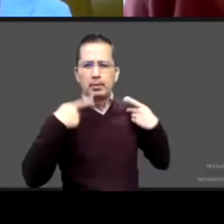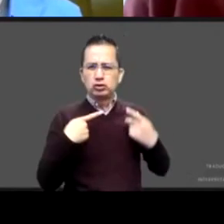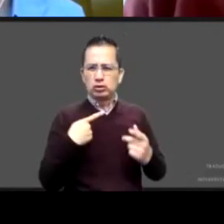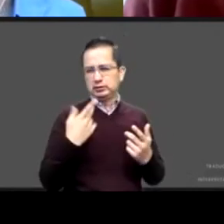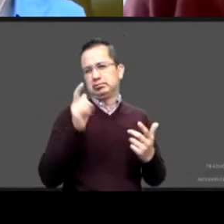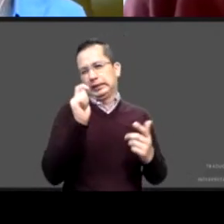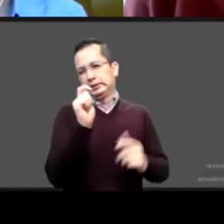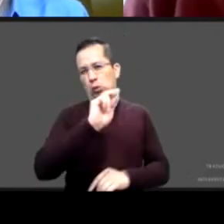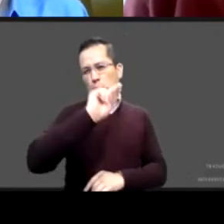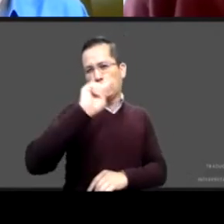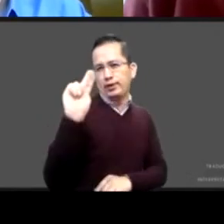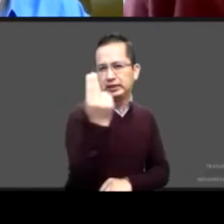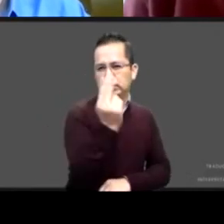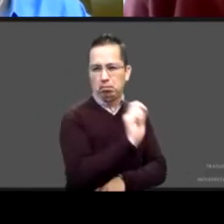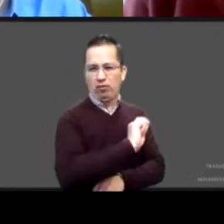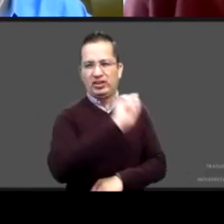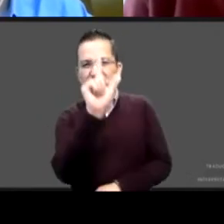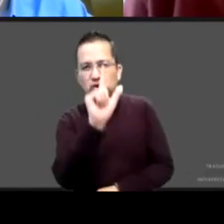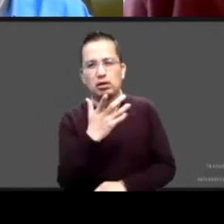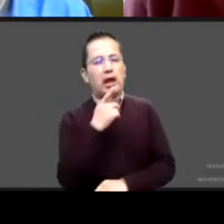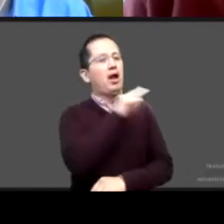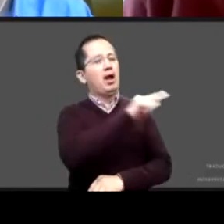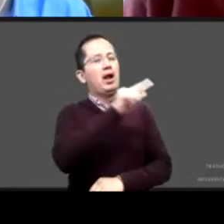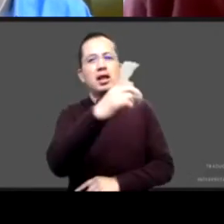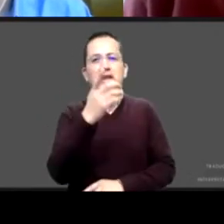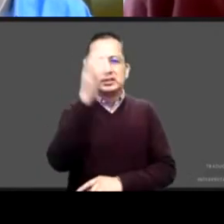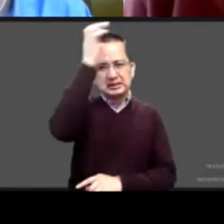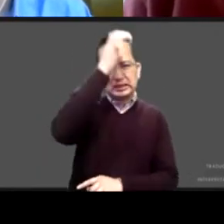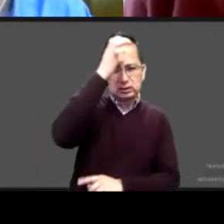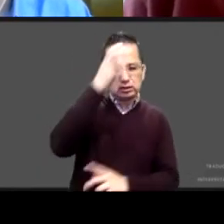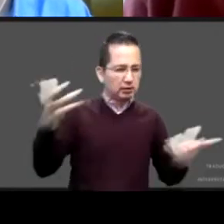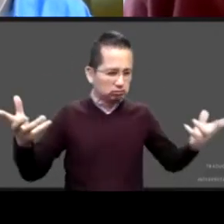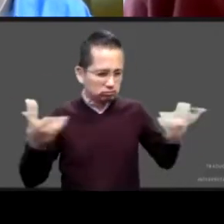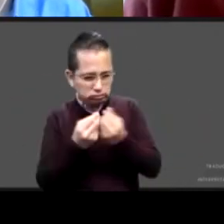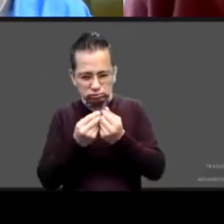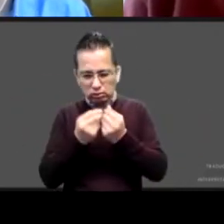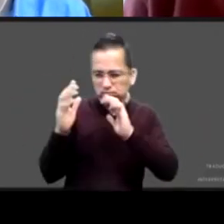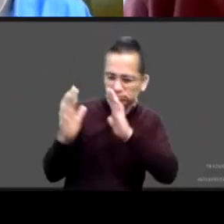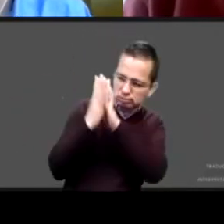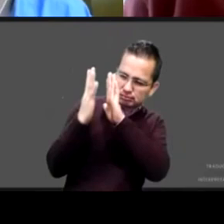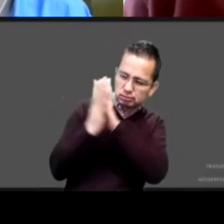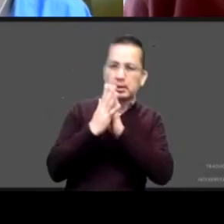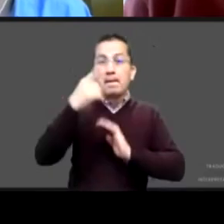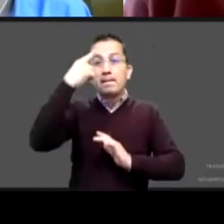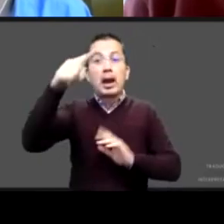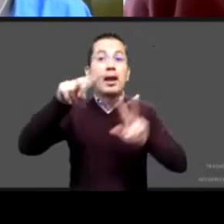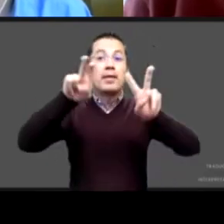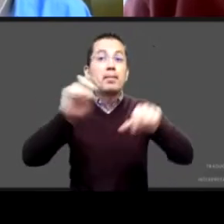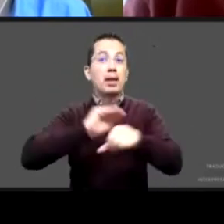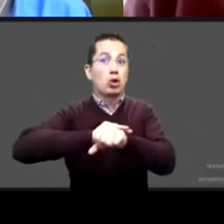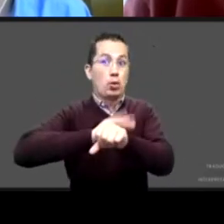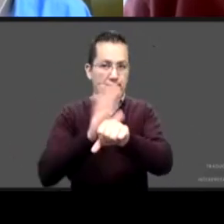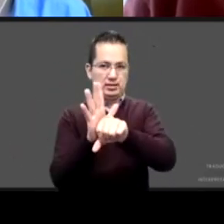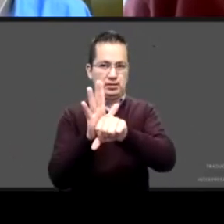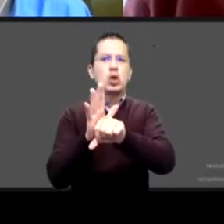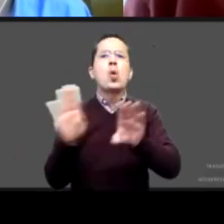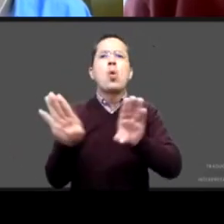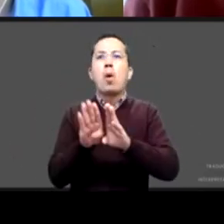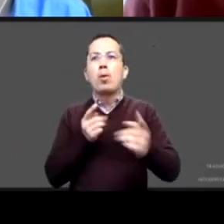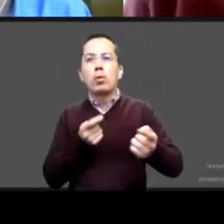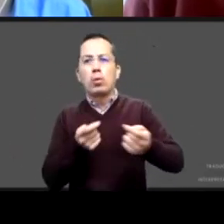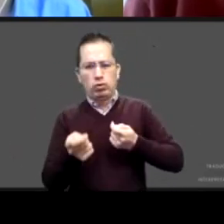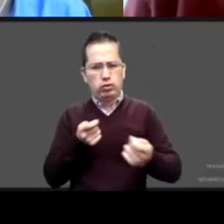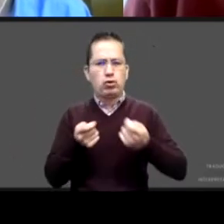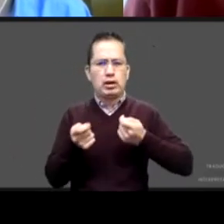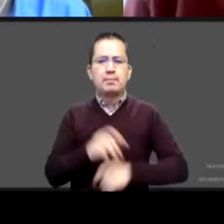ciertas decisiones que tienen que ver con la pandemia. Desgraciadamente no hemos tenido la misma actitud hacia los niños,